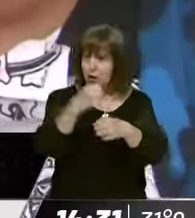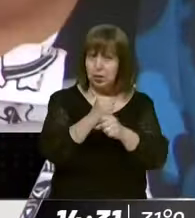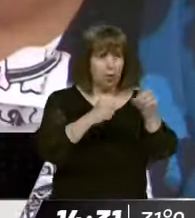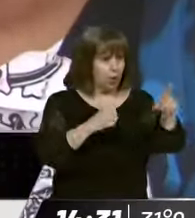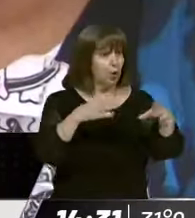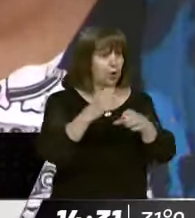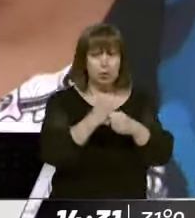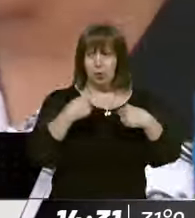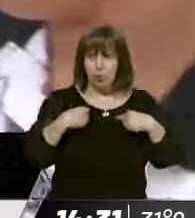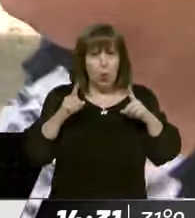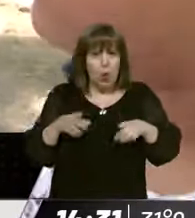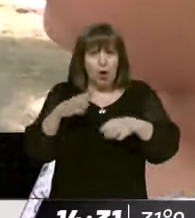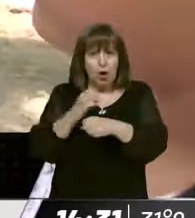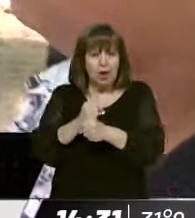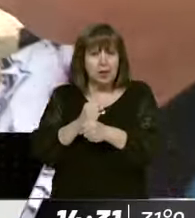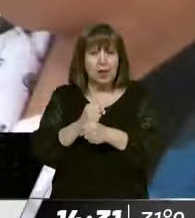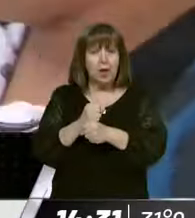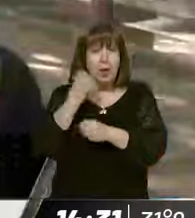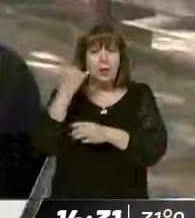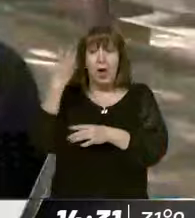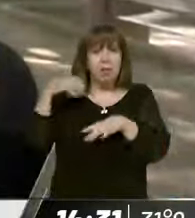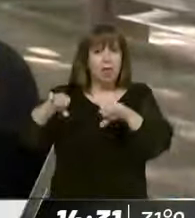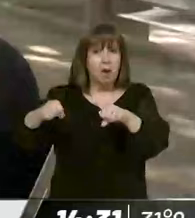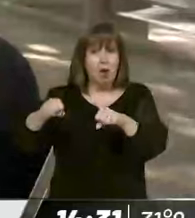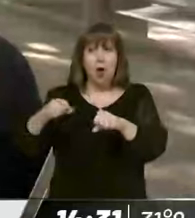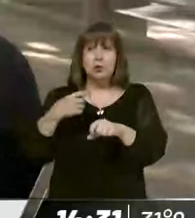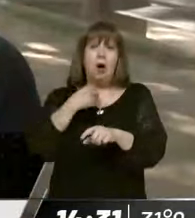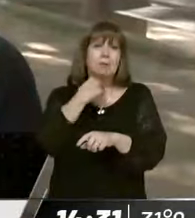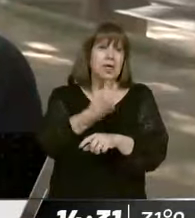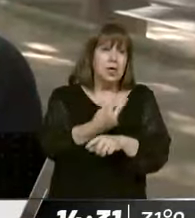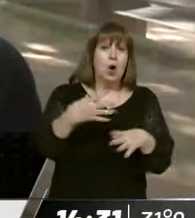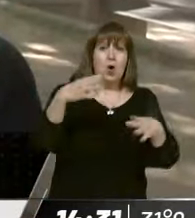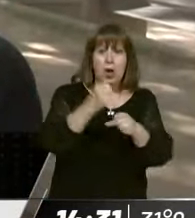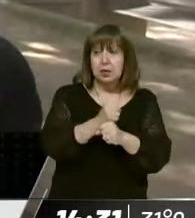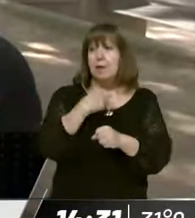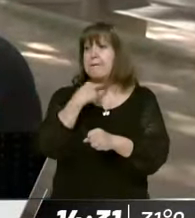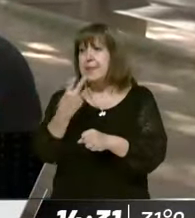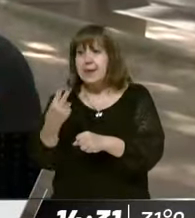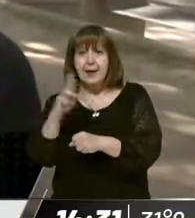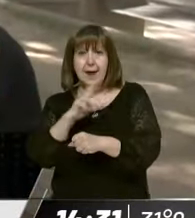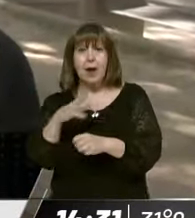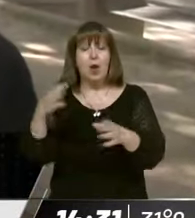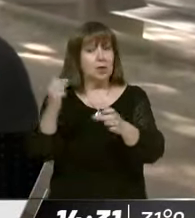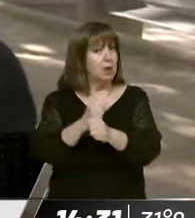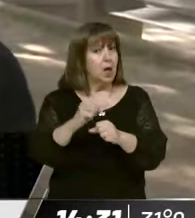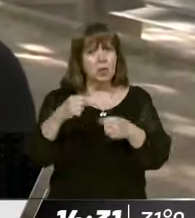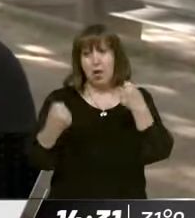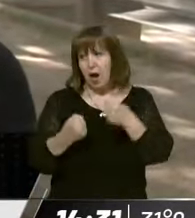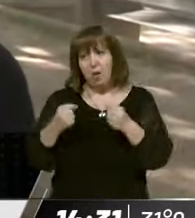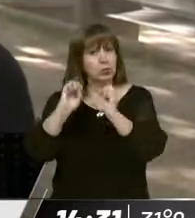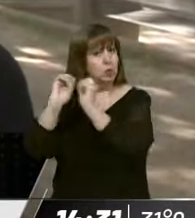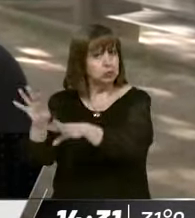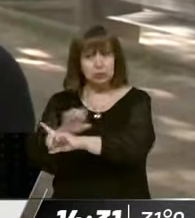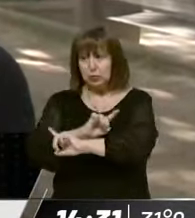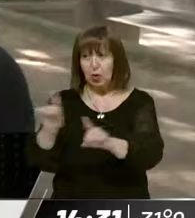hablando, no, sí, mi hija se viene en colectivo, mi hijo sí, sí, también dejaron el vehículo, dejaron